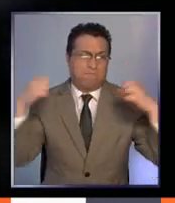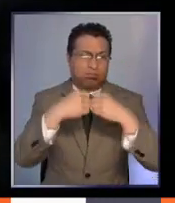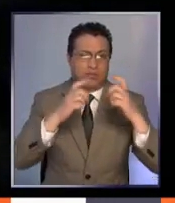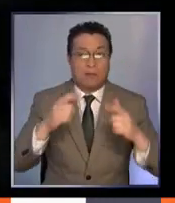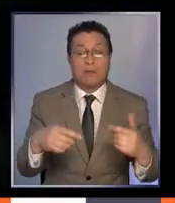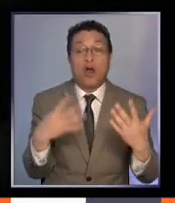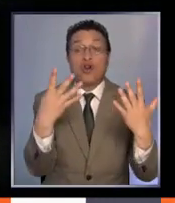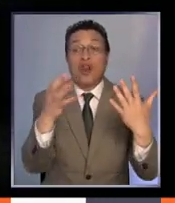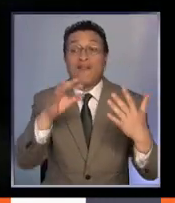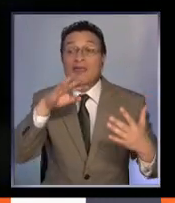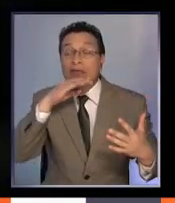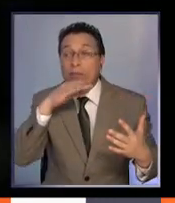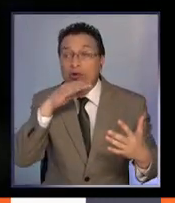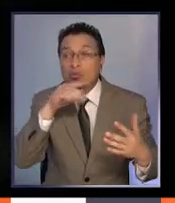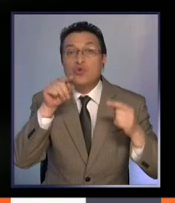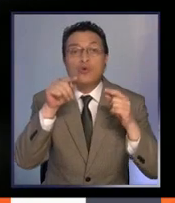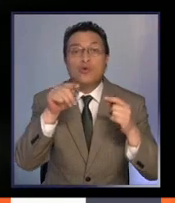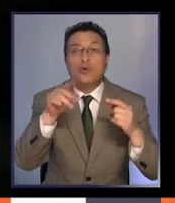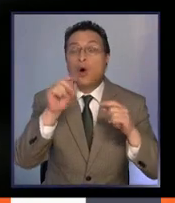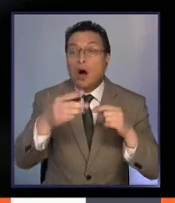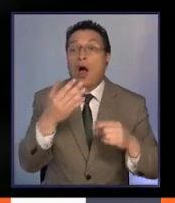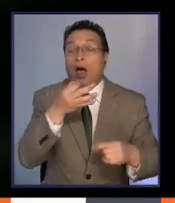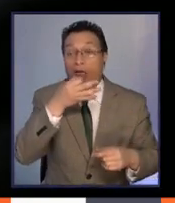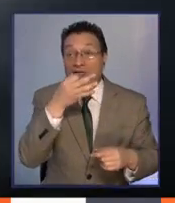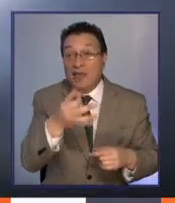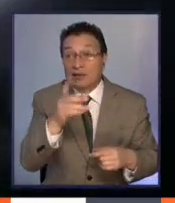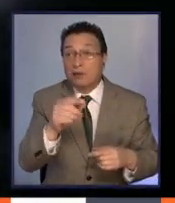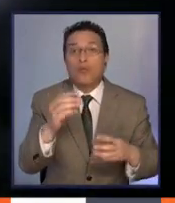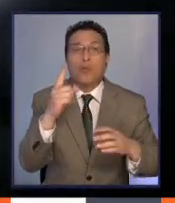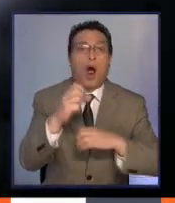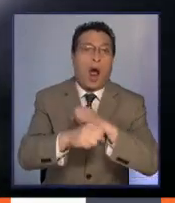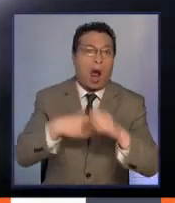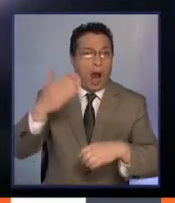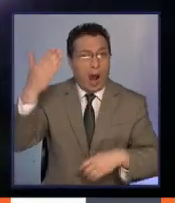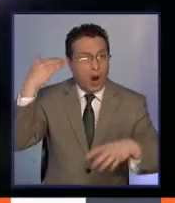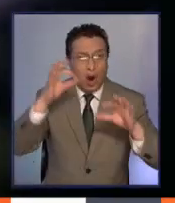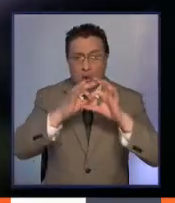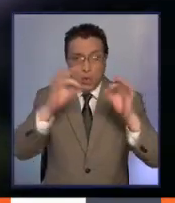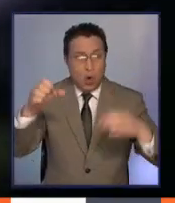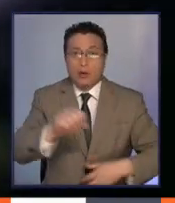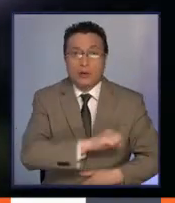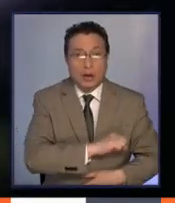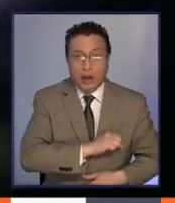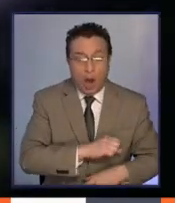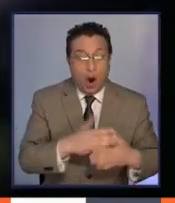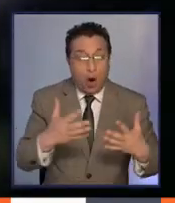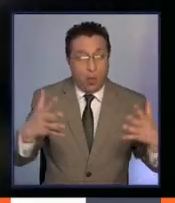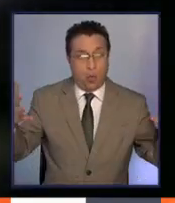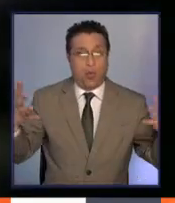...40 minutos de una tormenta eléctrica, según los expertos, como hace años no se veía en Santiago.